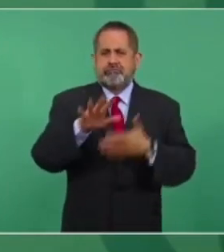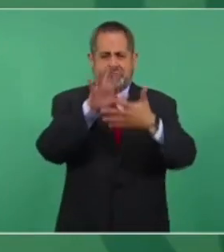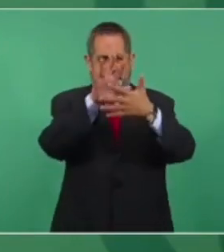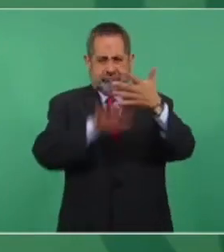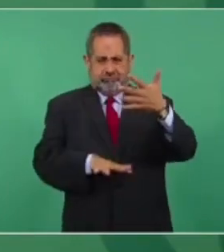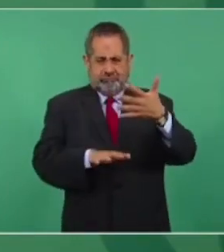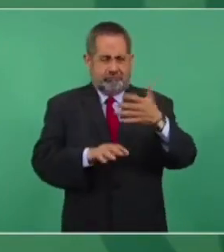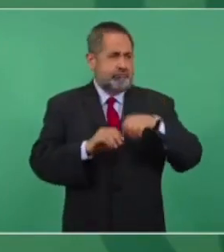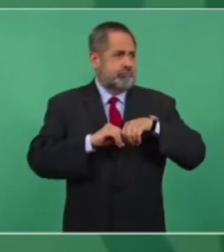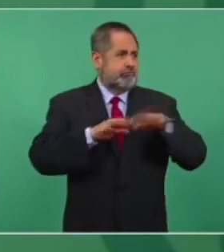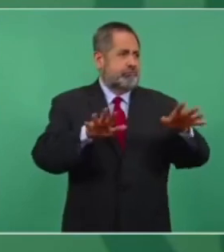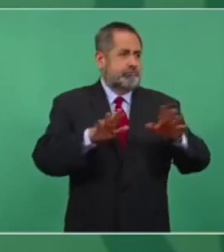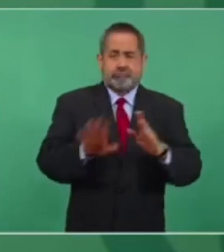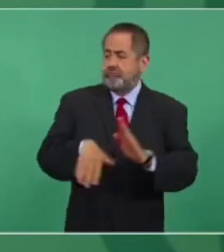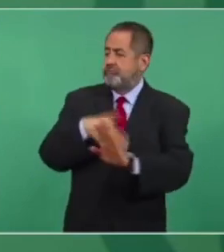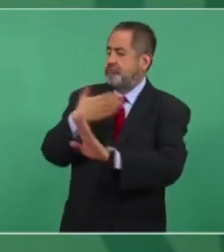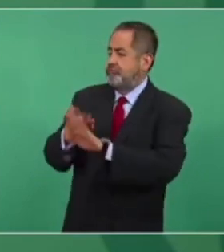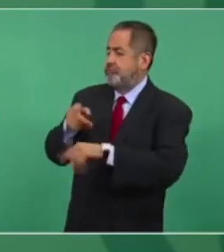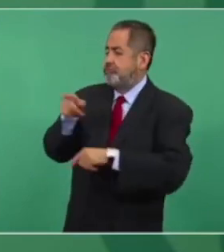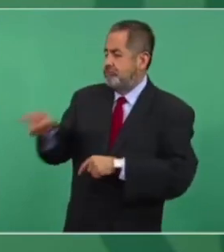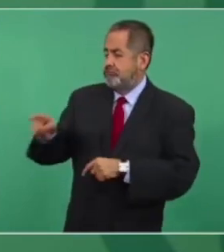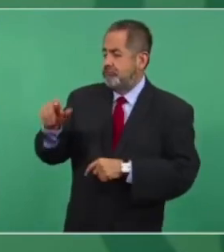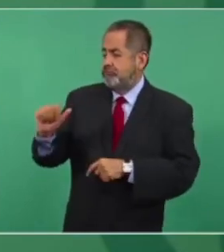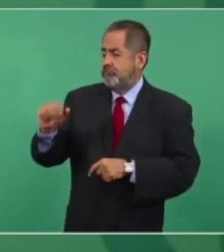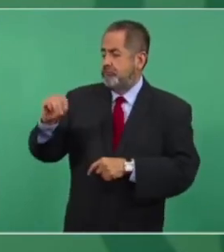en contra mía.